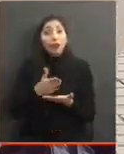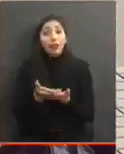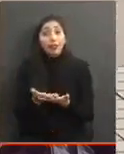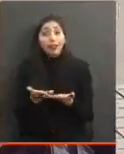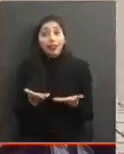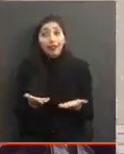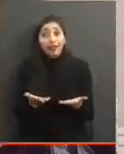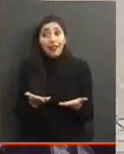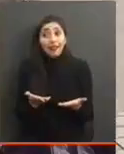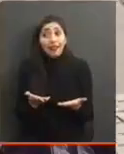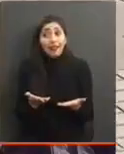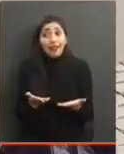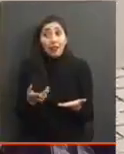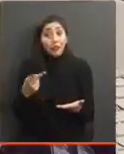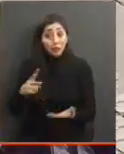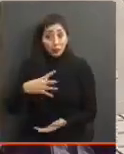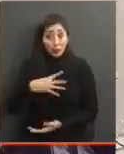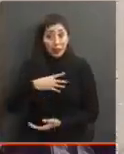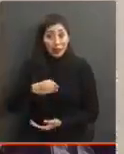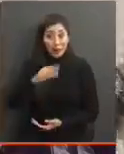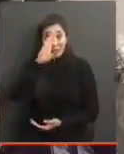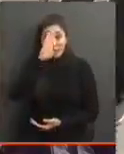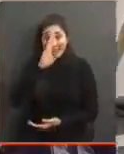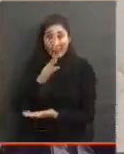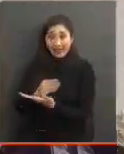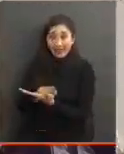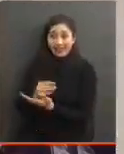Anda con todos sus hijos. Sí.